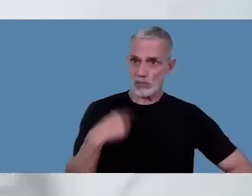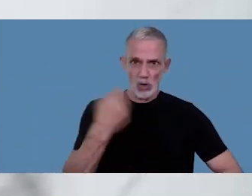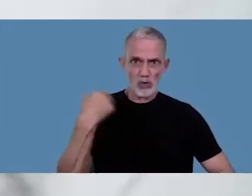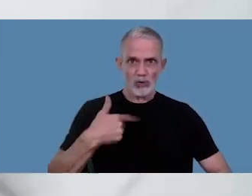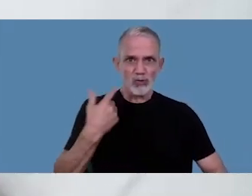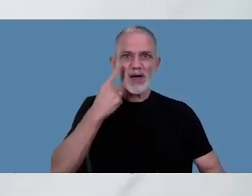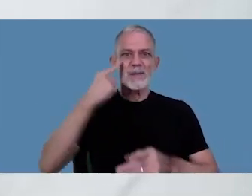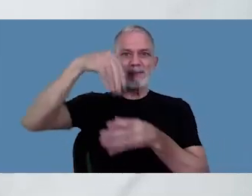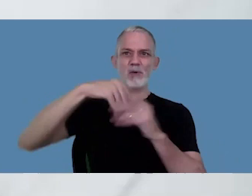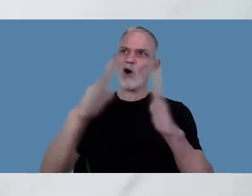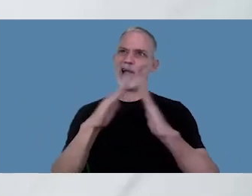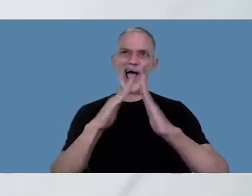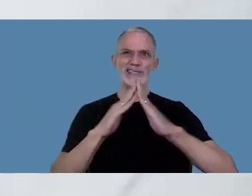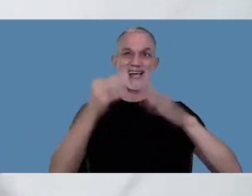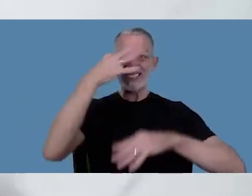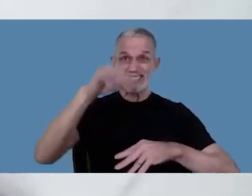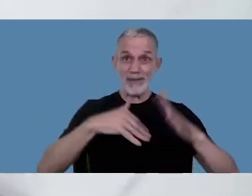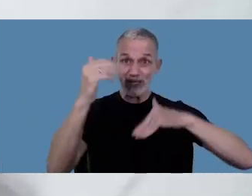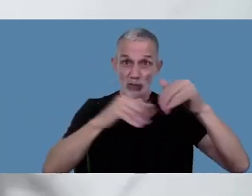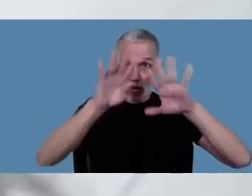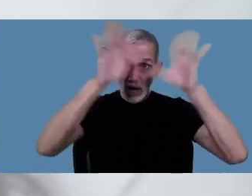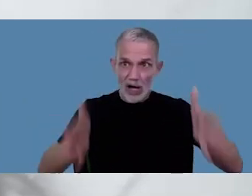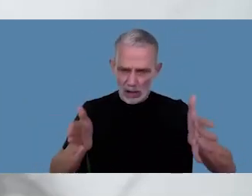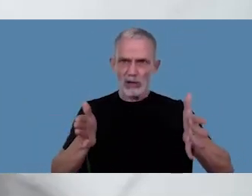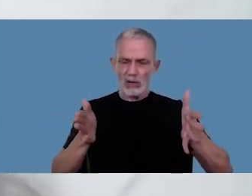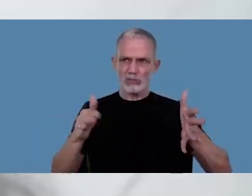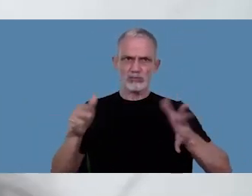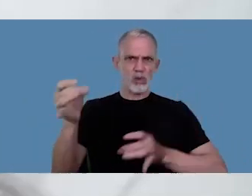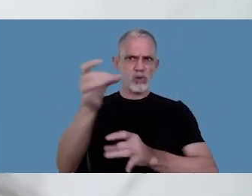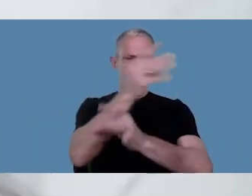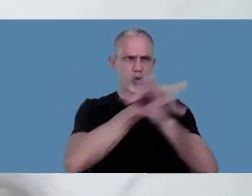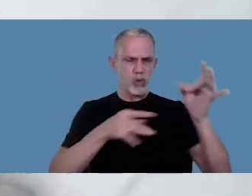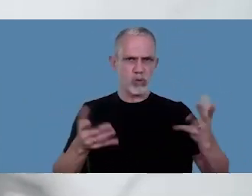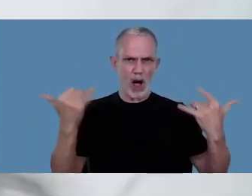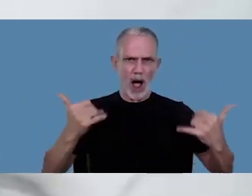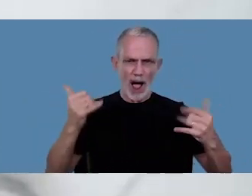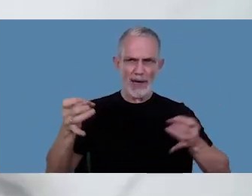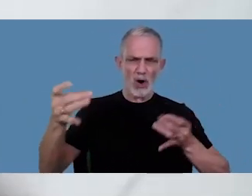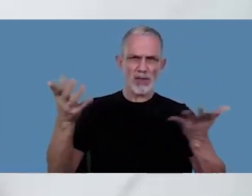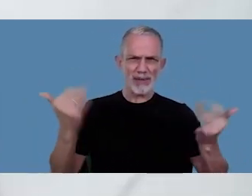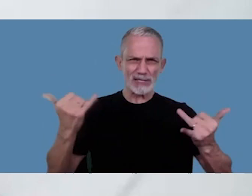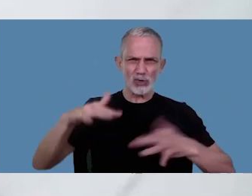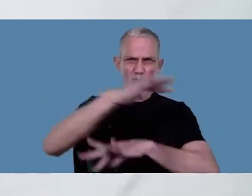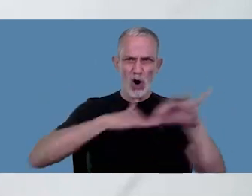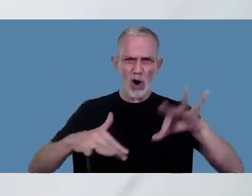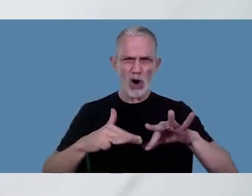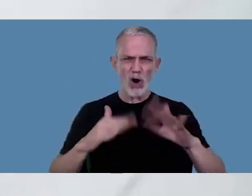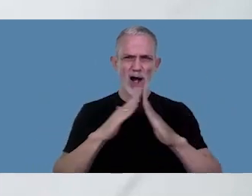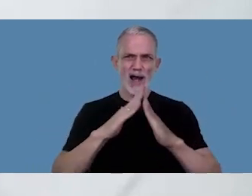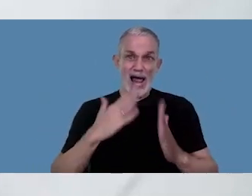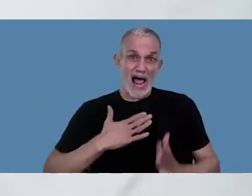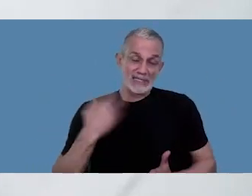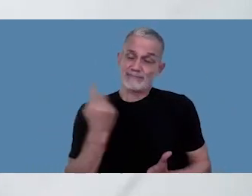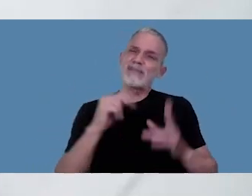de casas hechas con cemento, estamos en ambientes altamente contaminantes. Hay